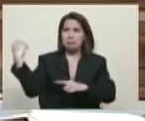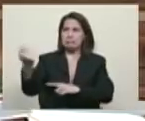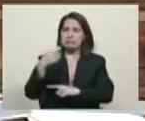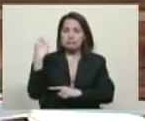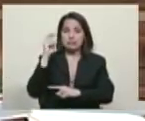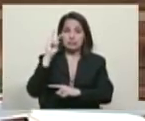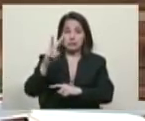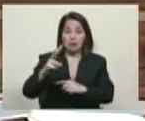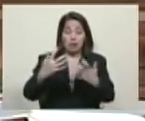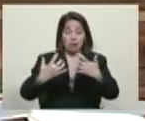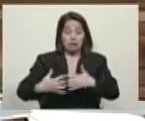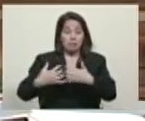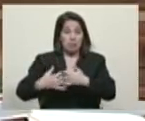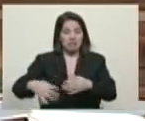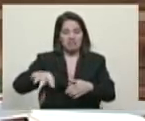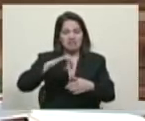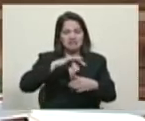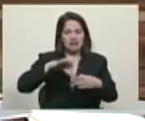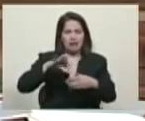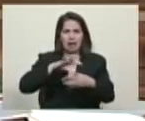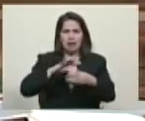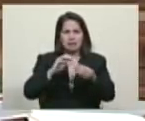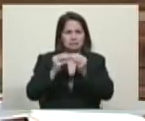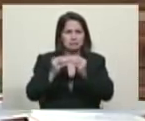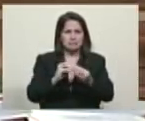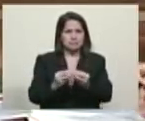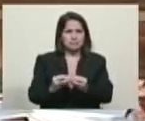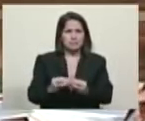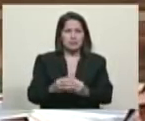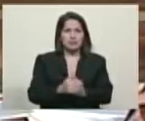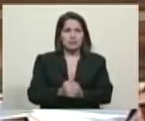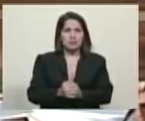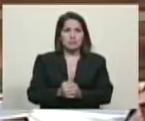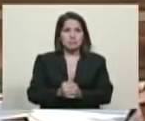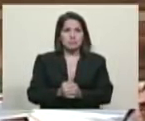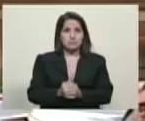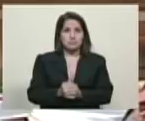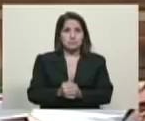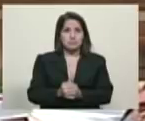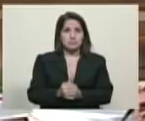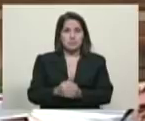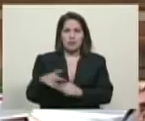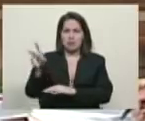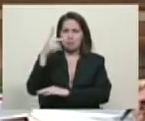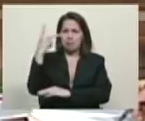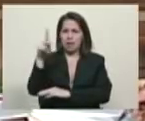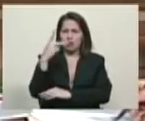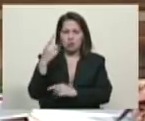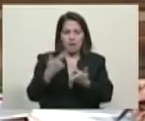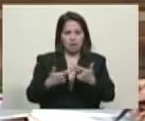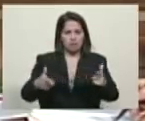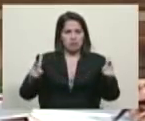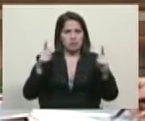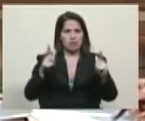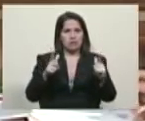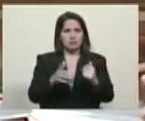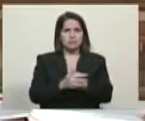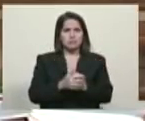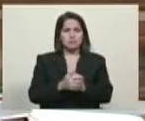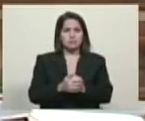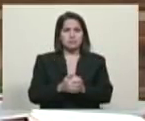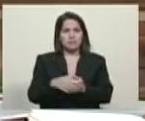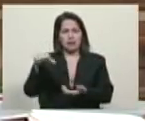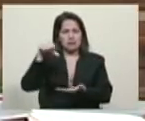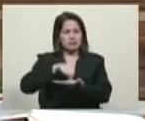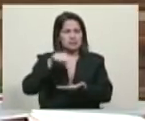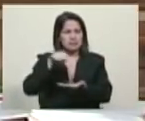el municipio Ricaute, carretera nacional Las Vegas Lagunita, parroquia Libertad, en el mero corazón